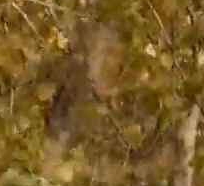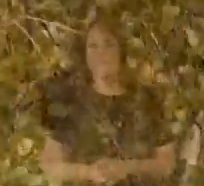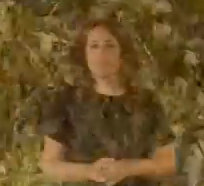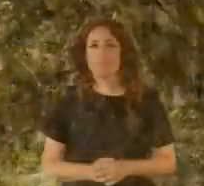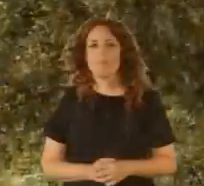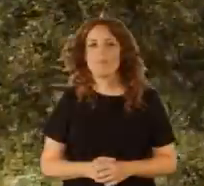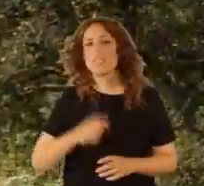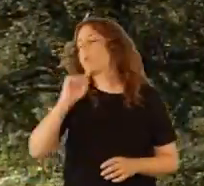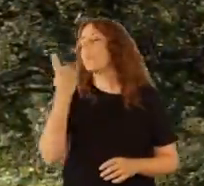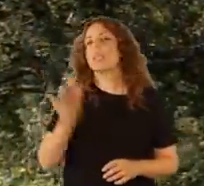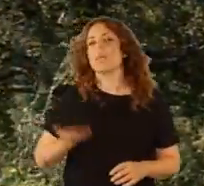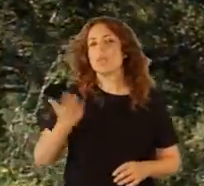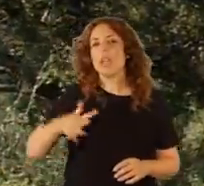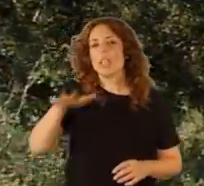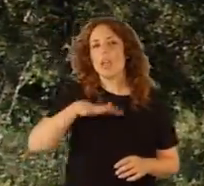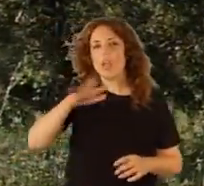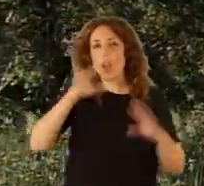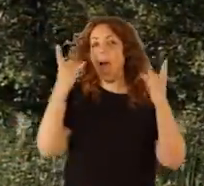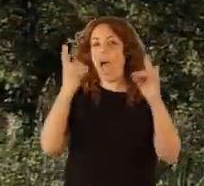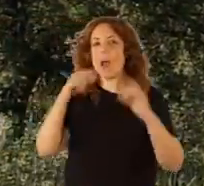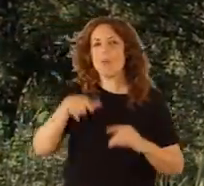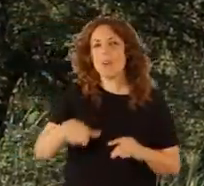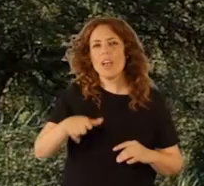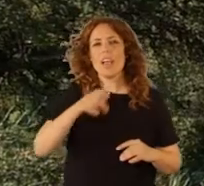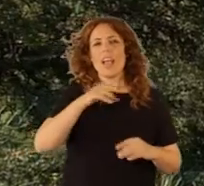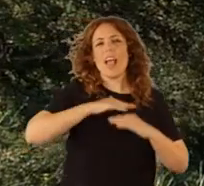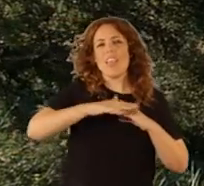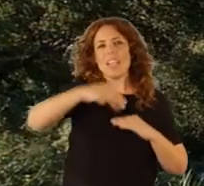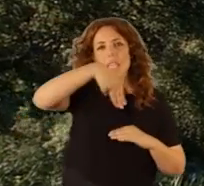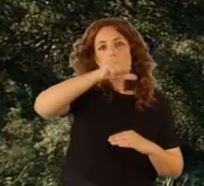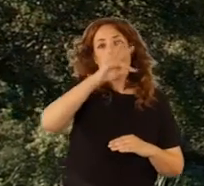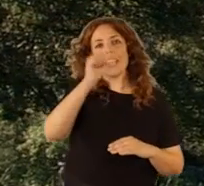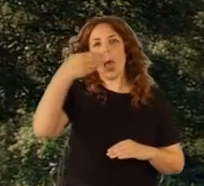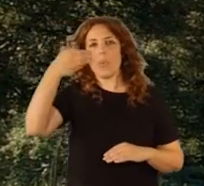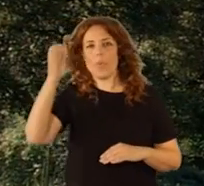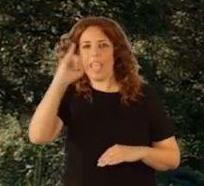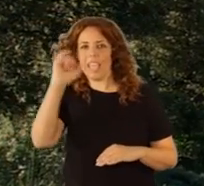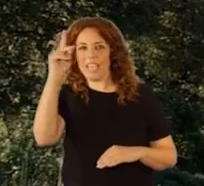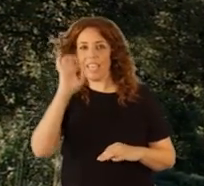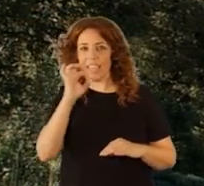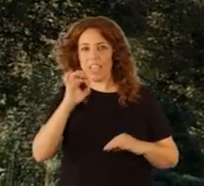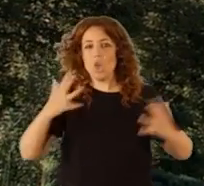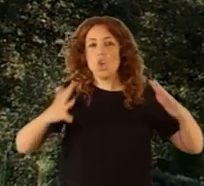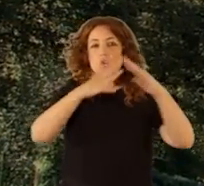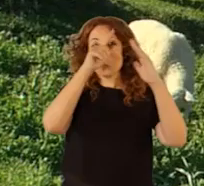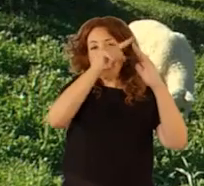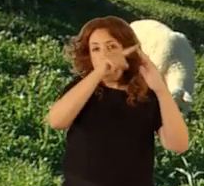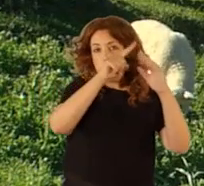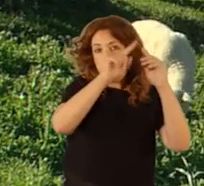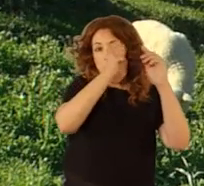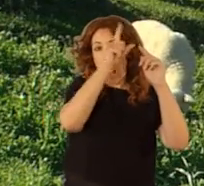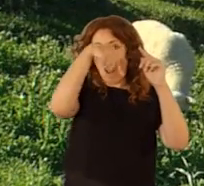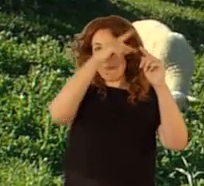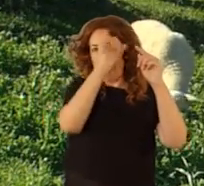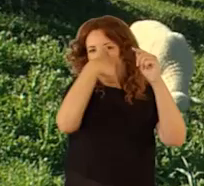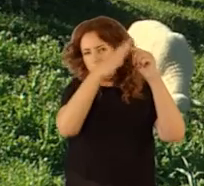cumbres uno de los más importantes núcleos arbóreos del parque es la de esa de mata veguín que se extiende desde la Cumbre del almaden hasta